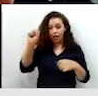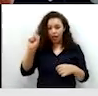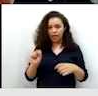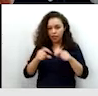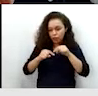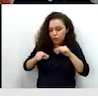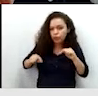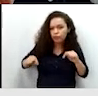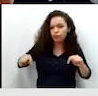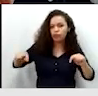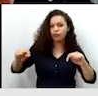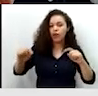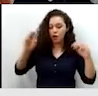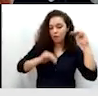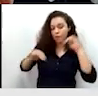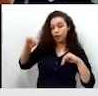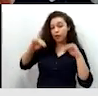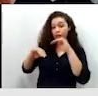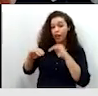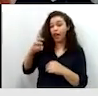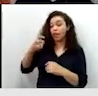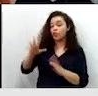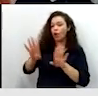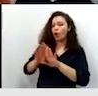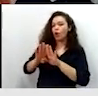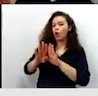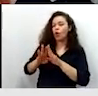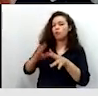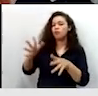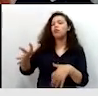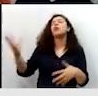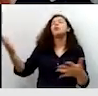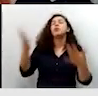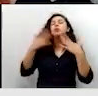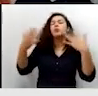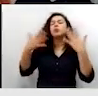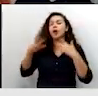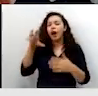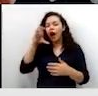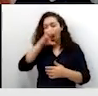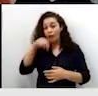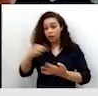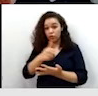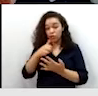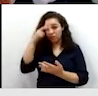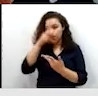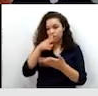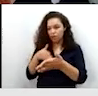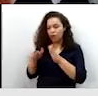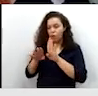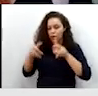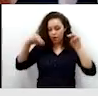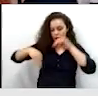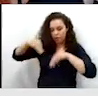México y que evita que ese clima caluroso se esté presentando en Ciudad de México.